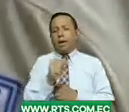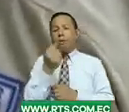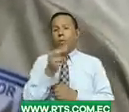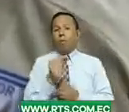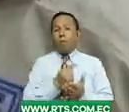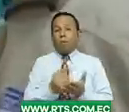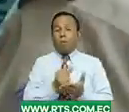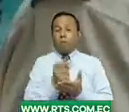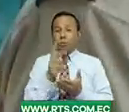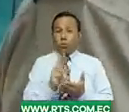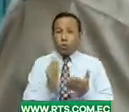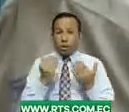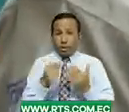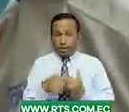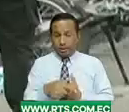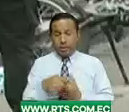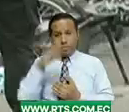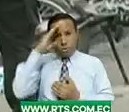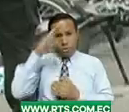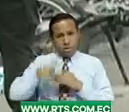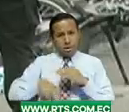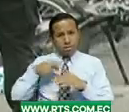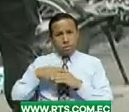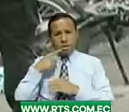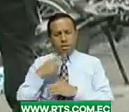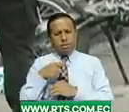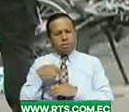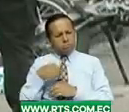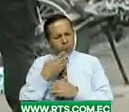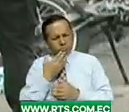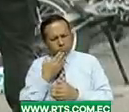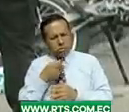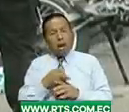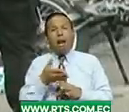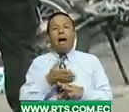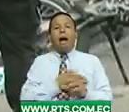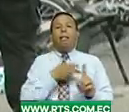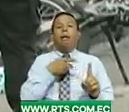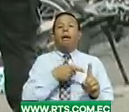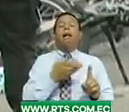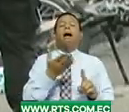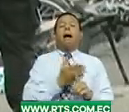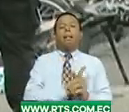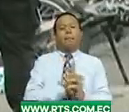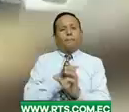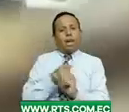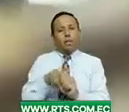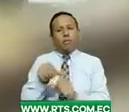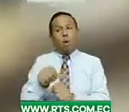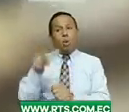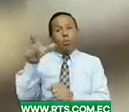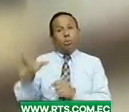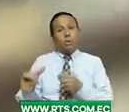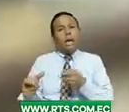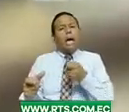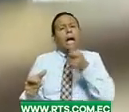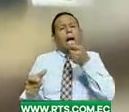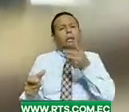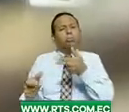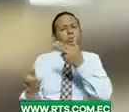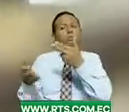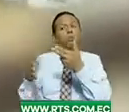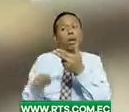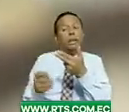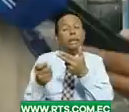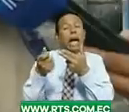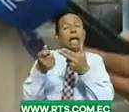una tentativa de asesinato, donde resultó una persona herida. Se tenía conocimiento que una motocicleta de las características similares de la